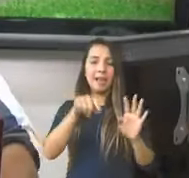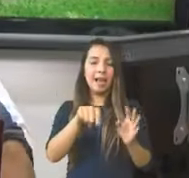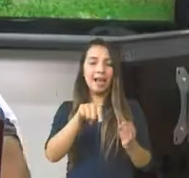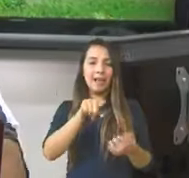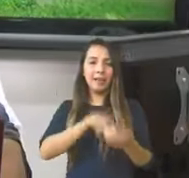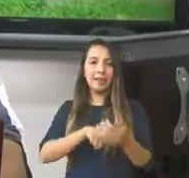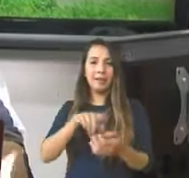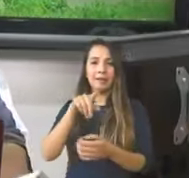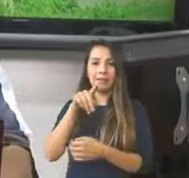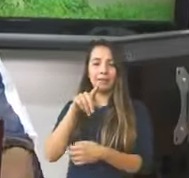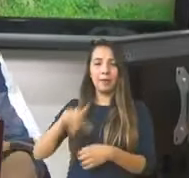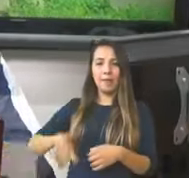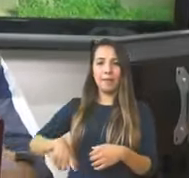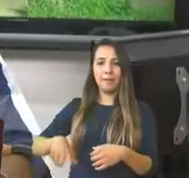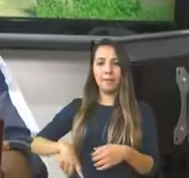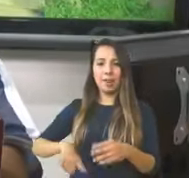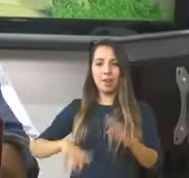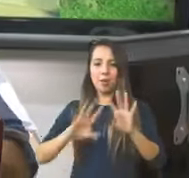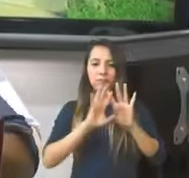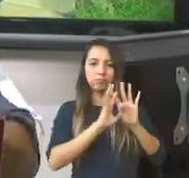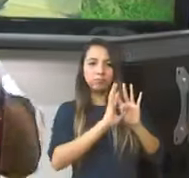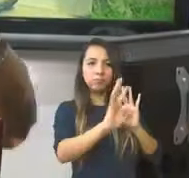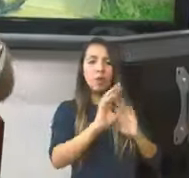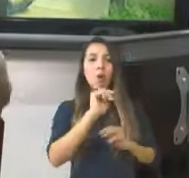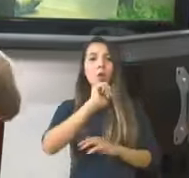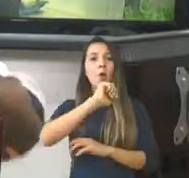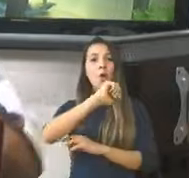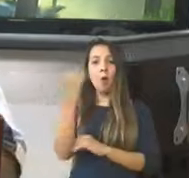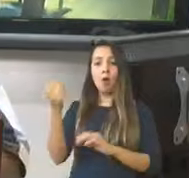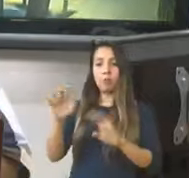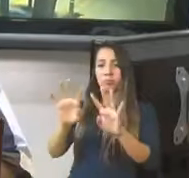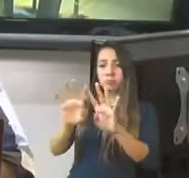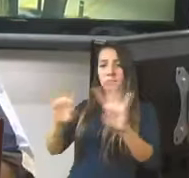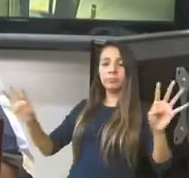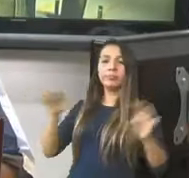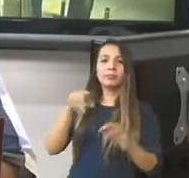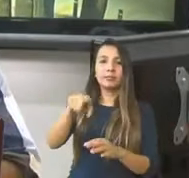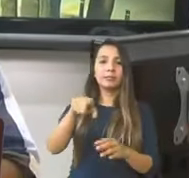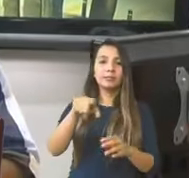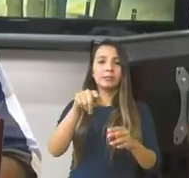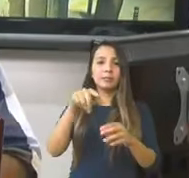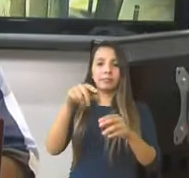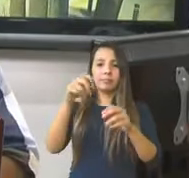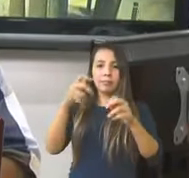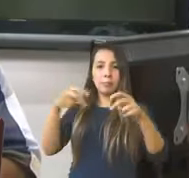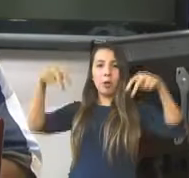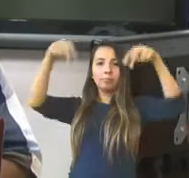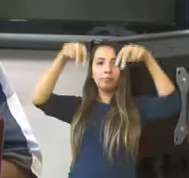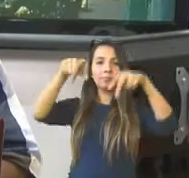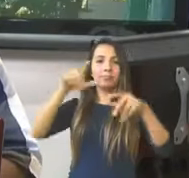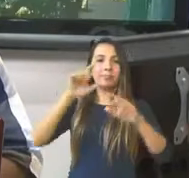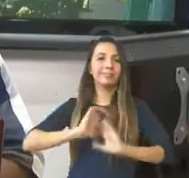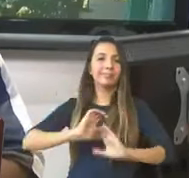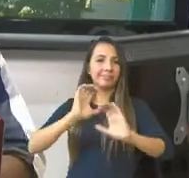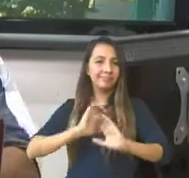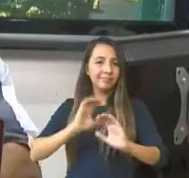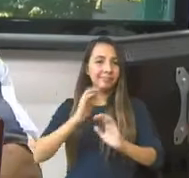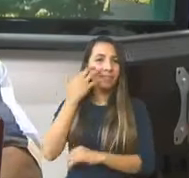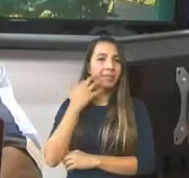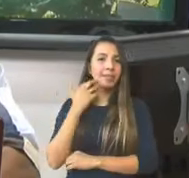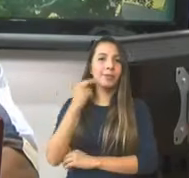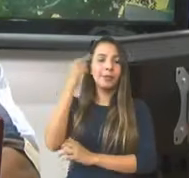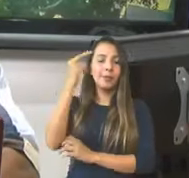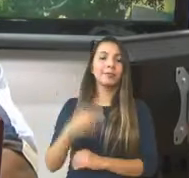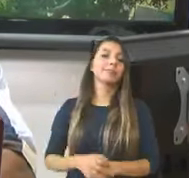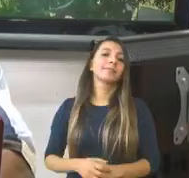Nacional, y otros que estaba la valla muy enfrente del escenario de los Tigres del Norte. Y con esto llegamos al final.